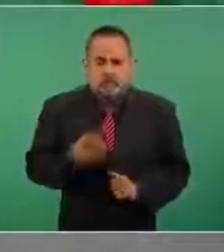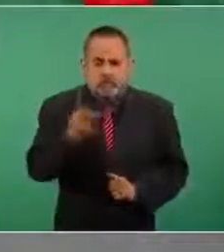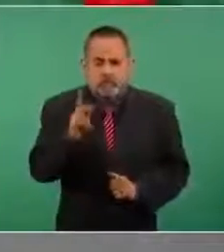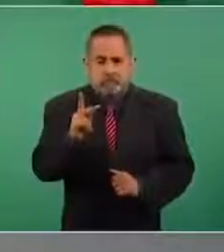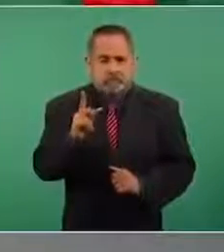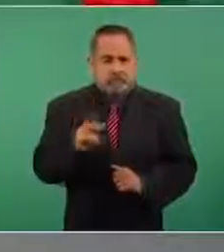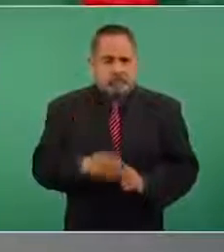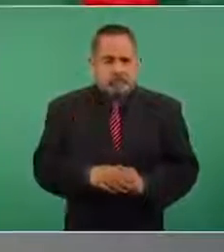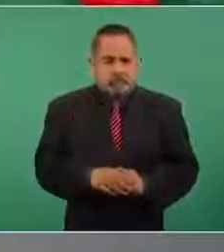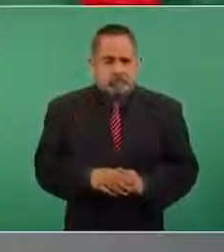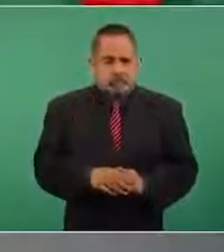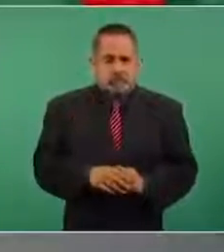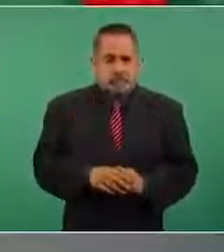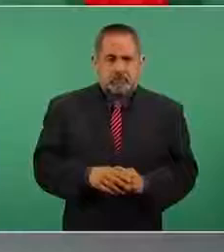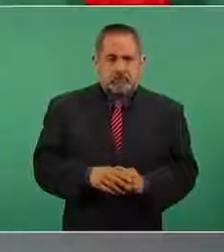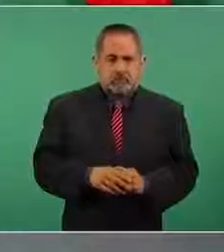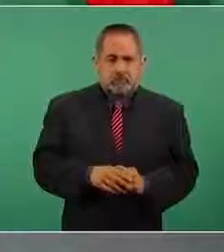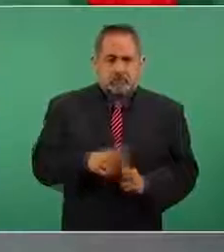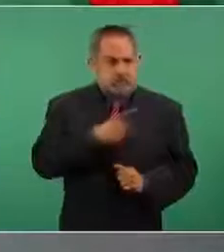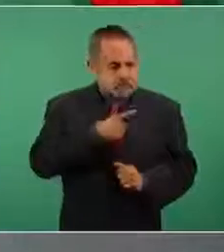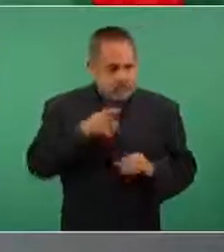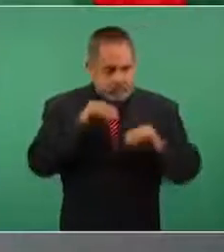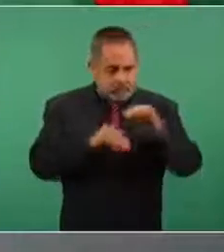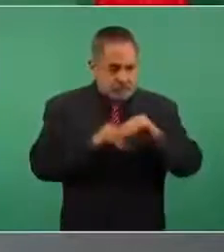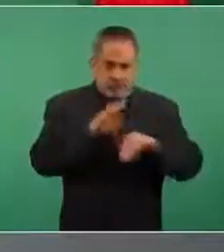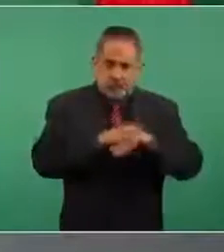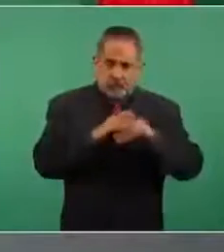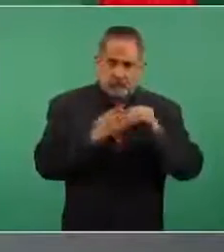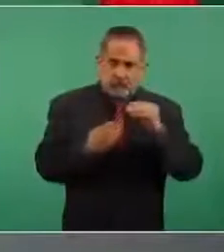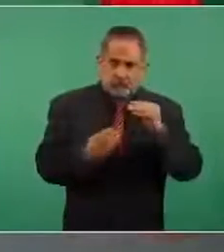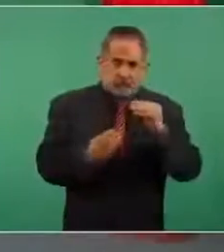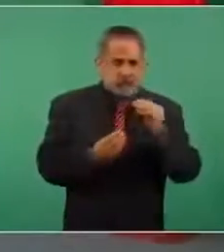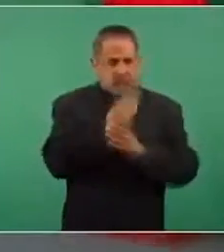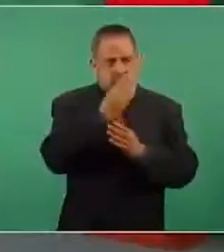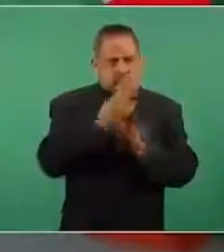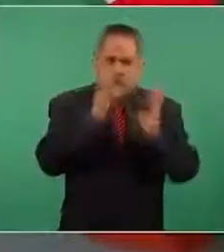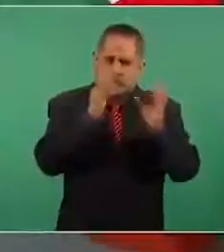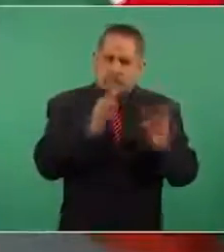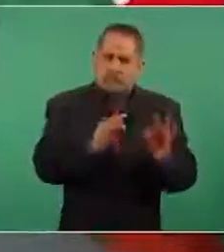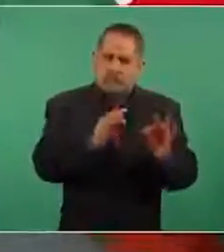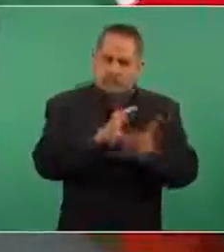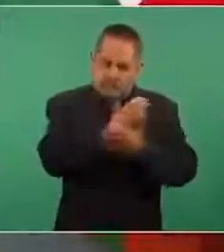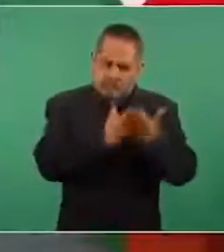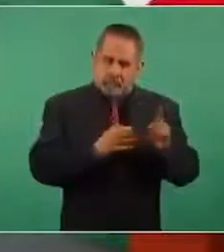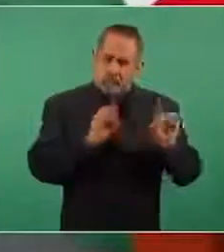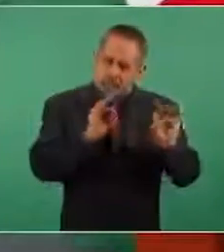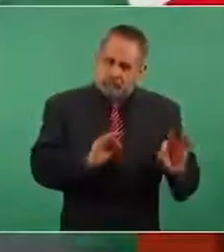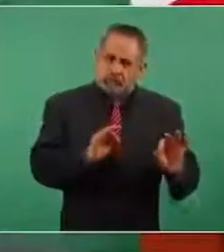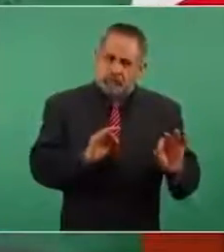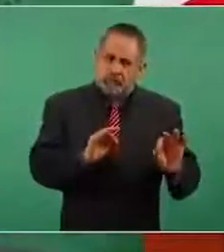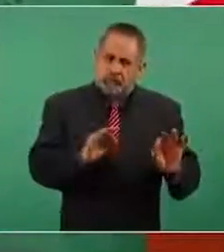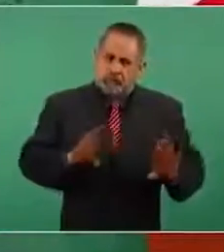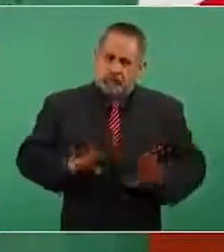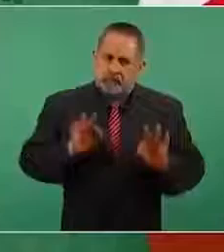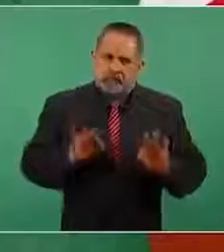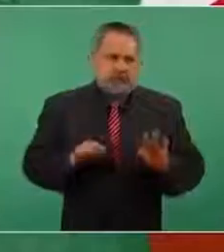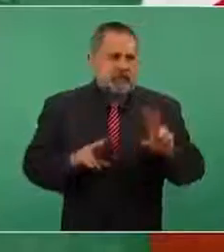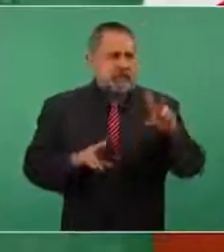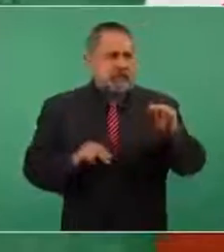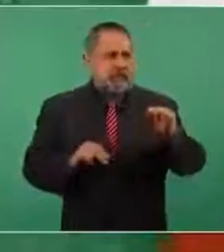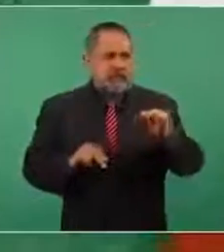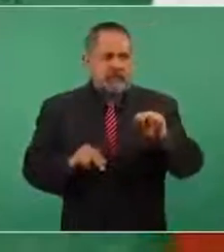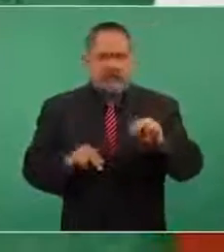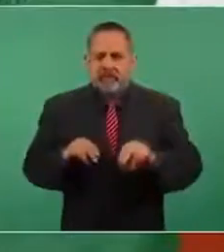pero que los tenemos que actualizar a la nueva realidad, que no es solo la nueva